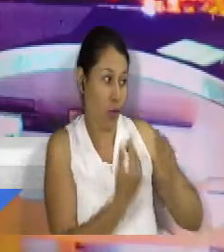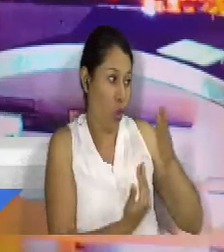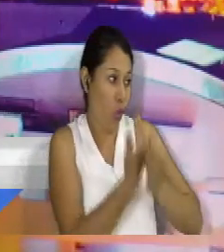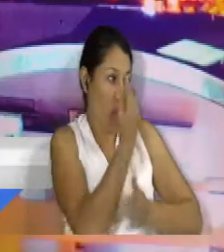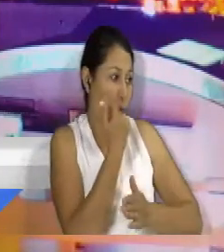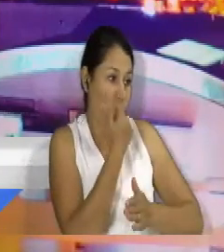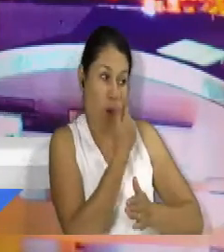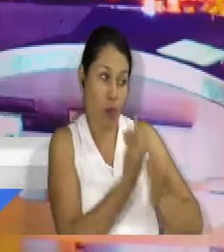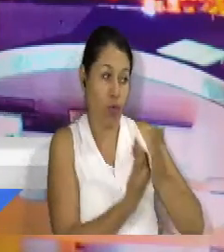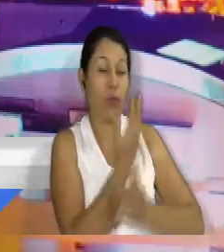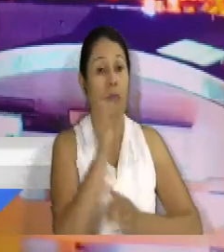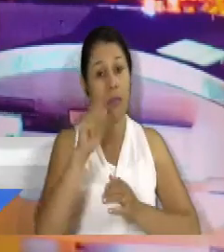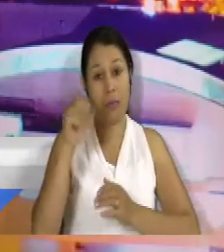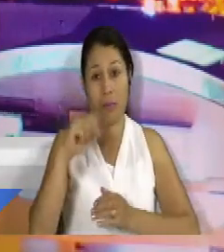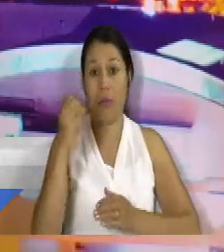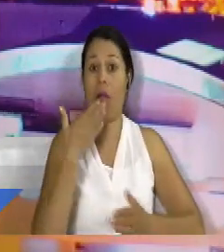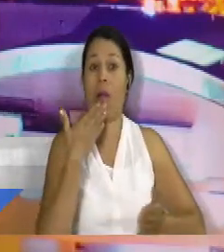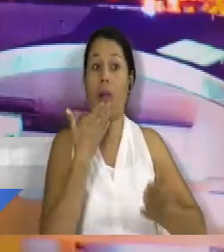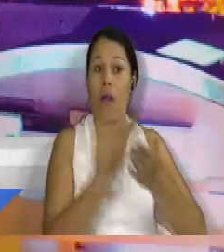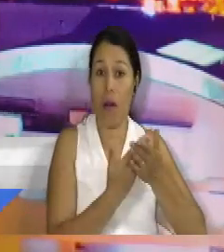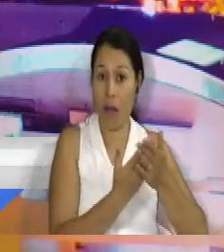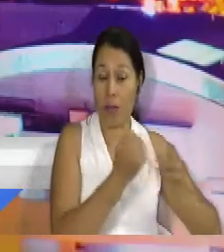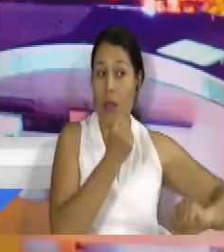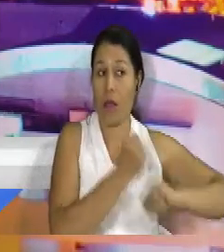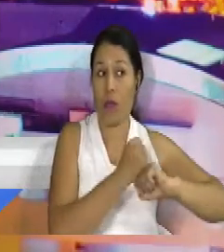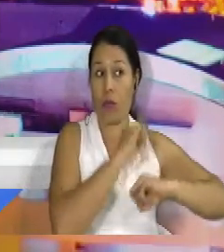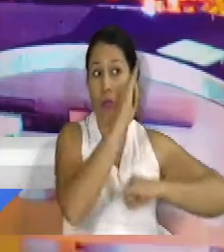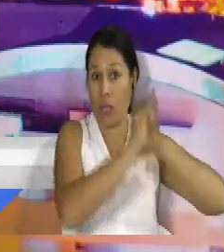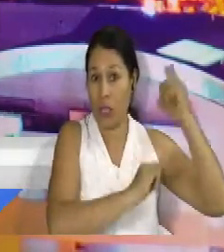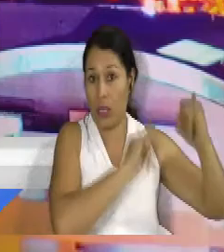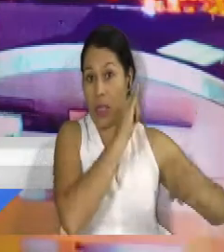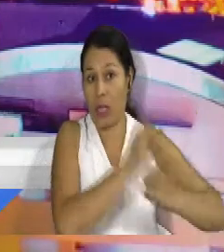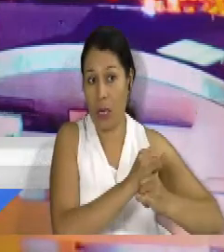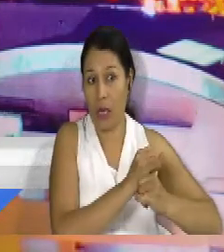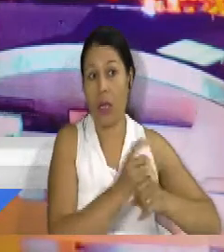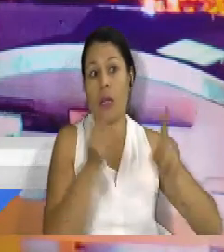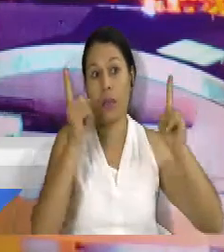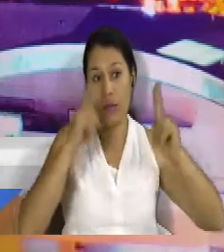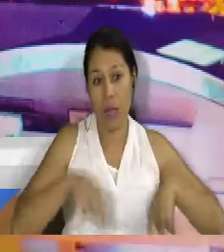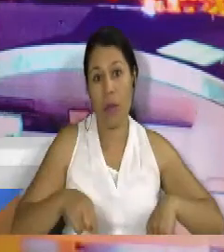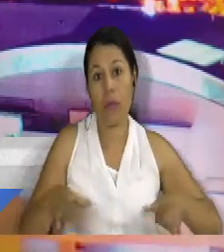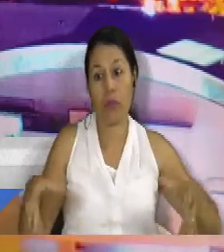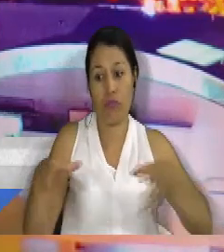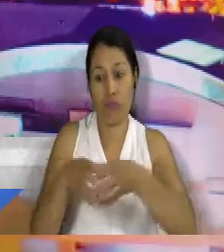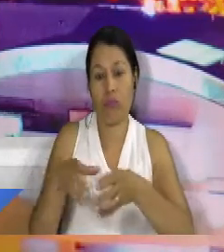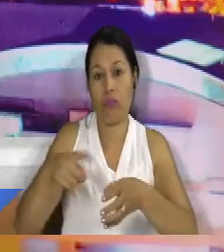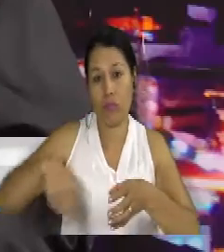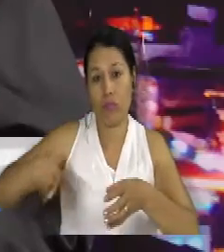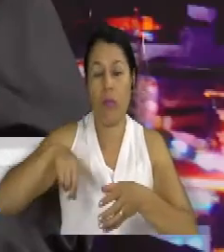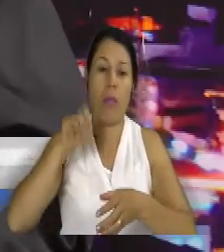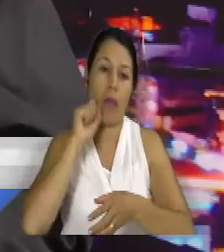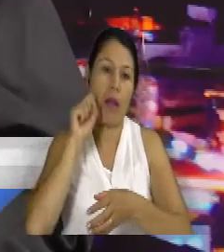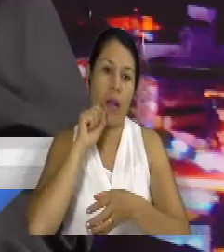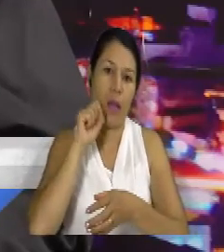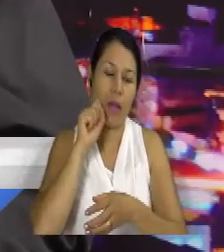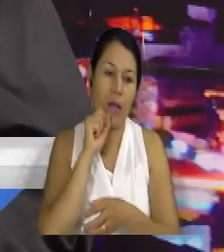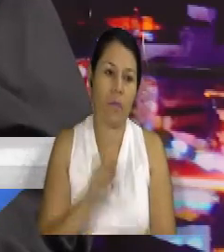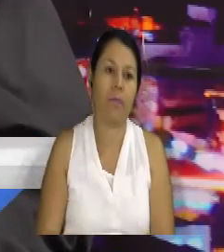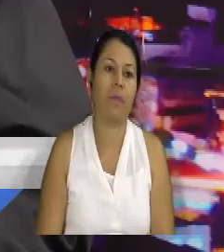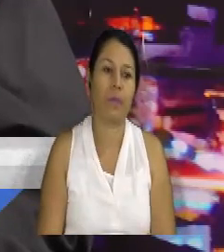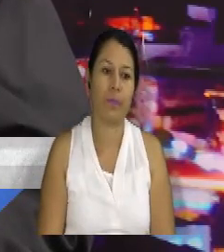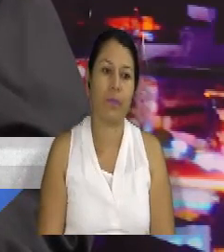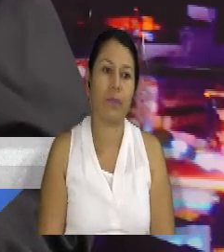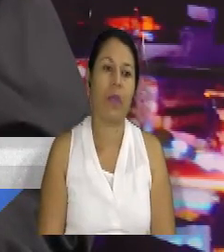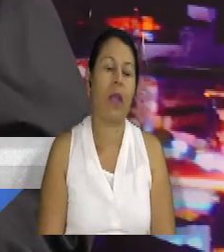e internacional, exactamente, ¿cierto? Sí. Y también a los profesionales de Barranca Bermeja, hay que reconocerlo de esa manera. Tremendo, esa historia no